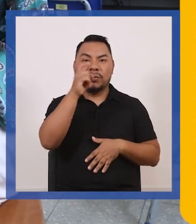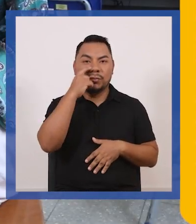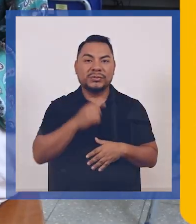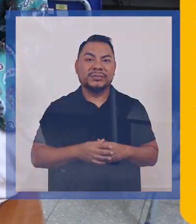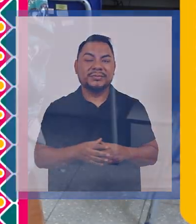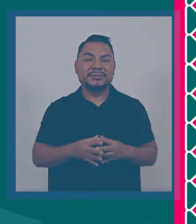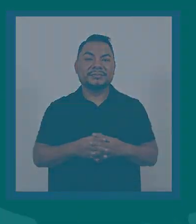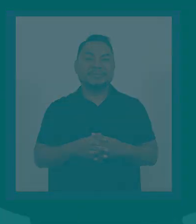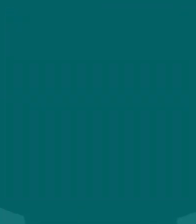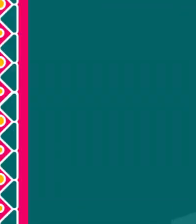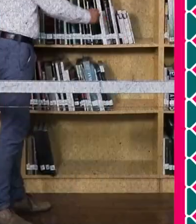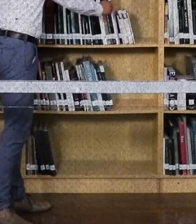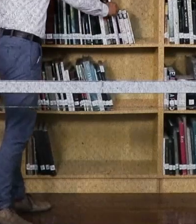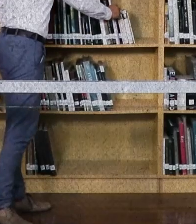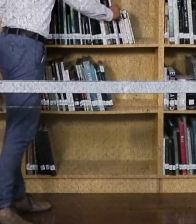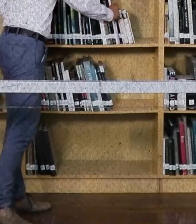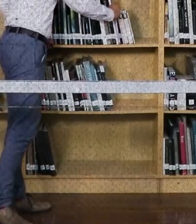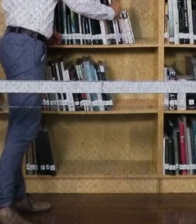de julio